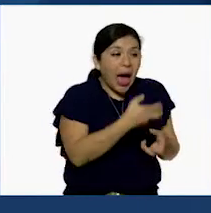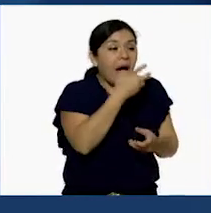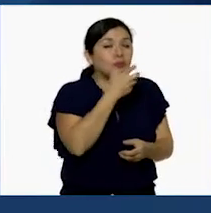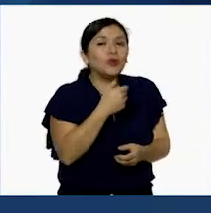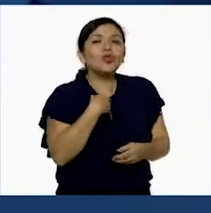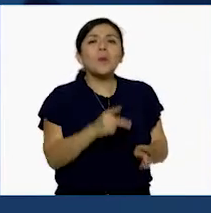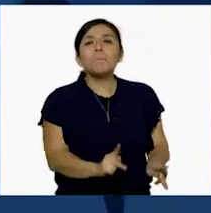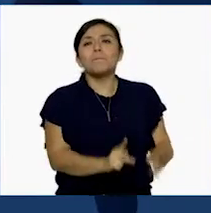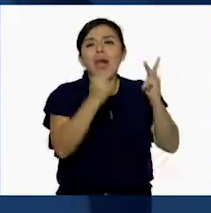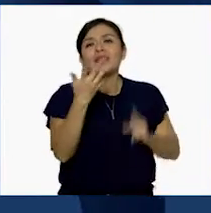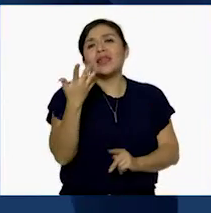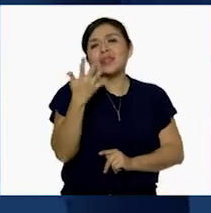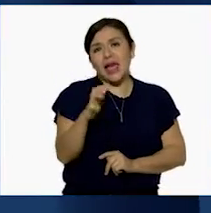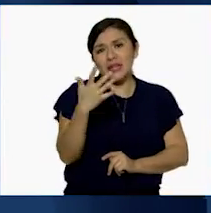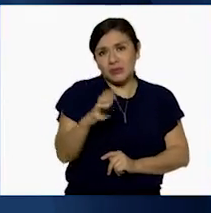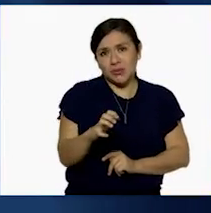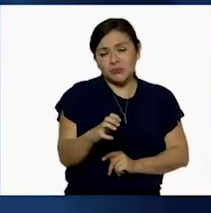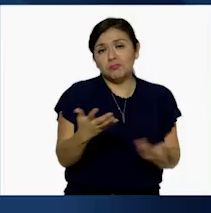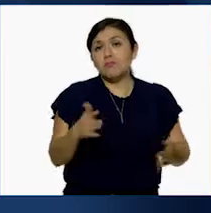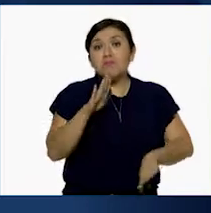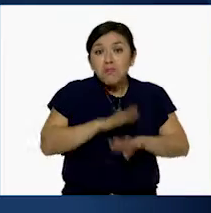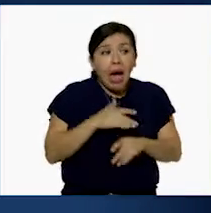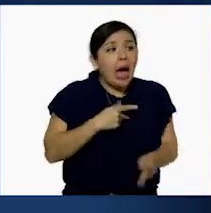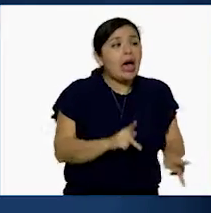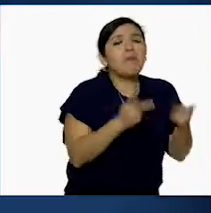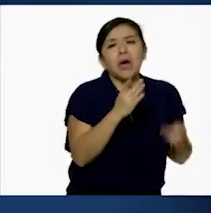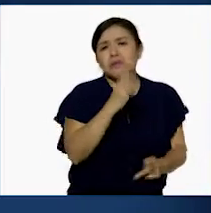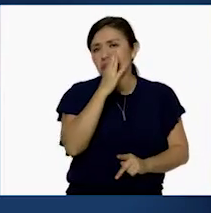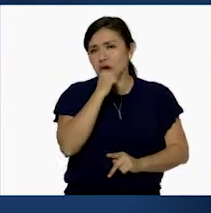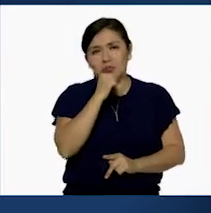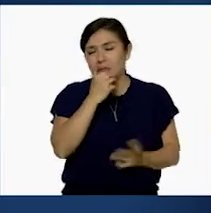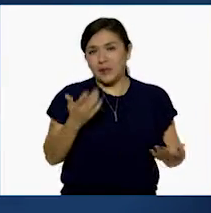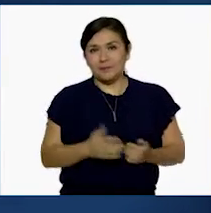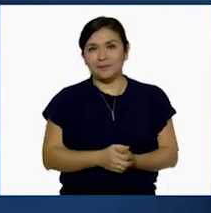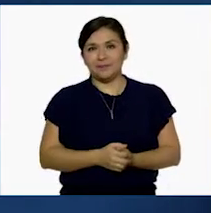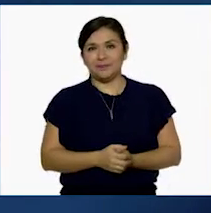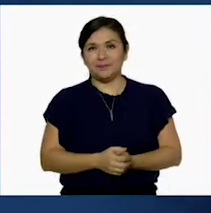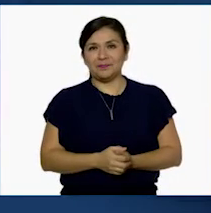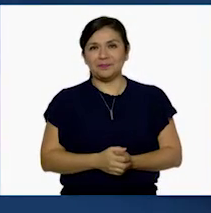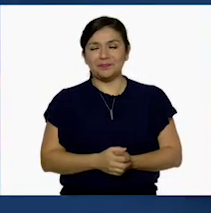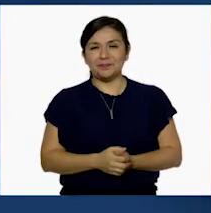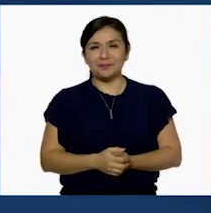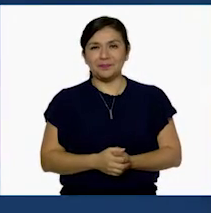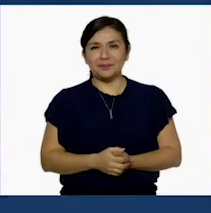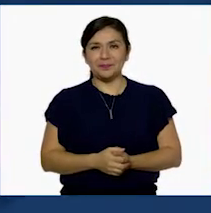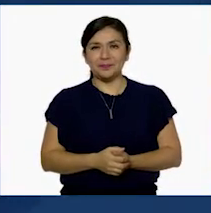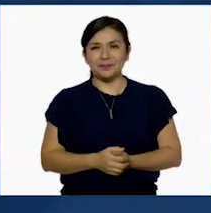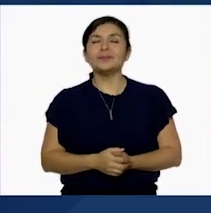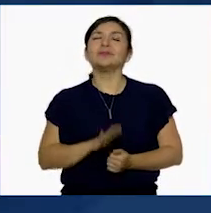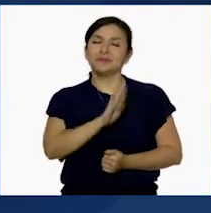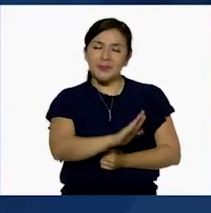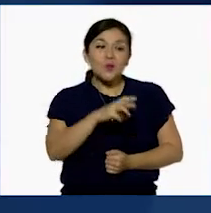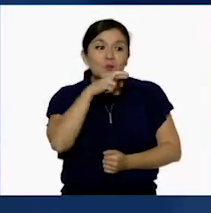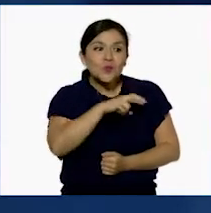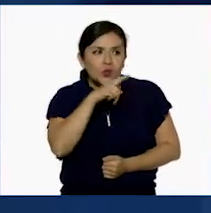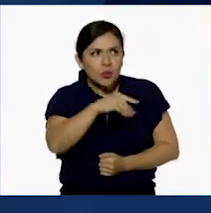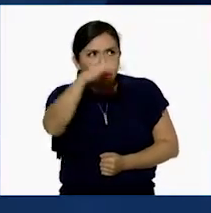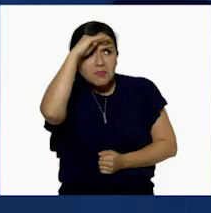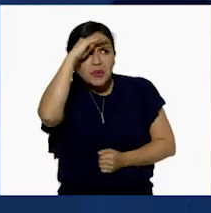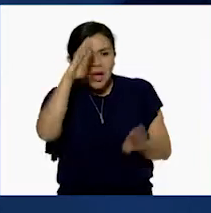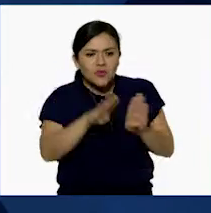10 kopecks. No podía valer más». Tikon movió la cabeza. «Pronto empiezas a